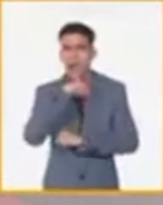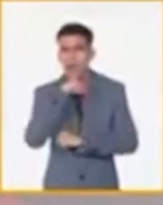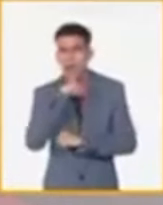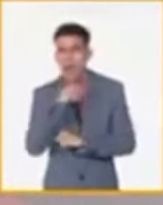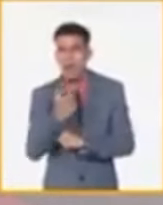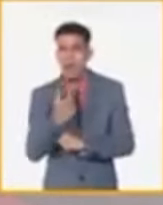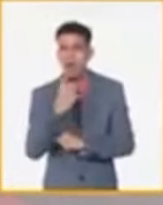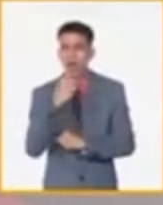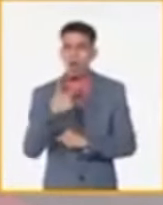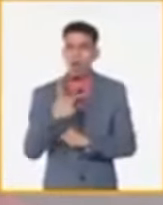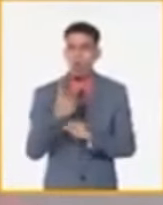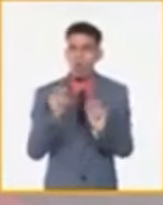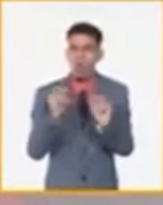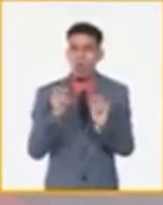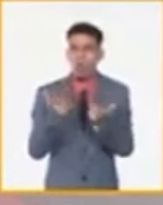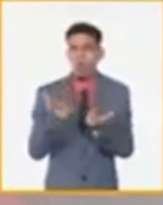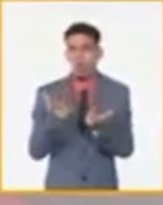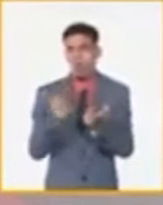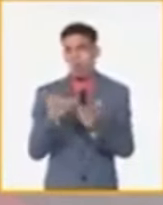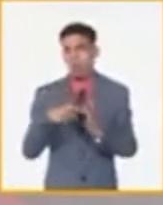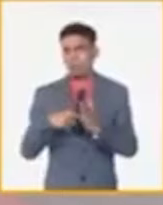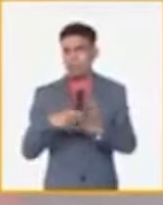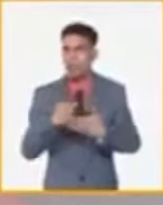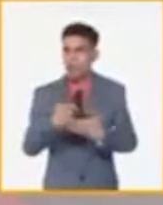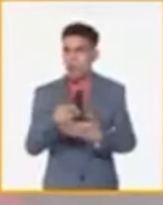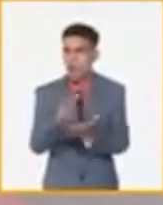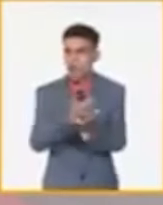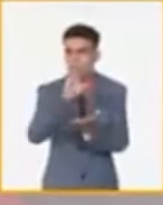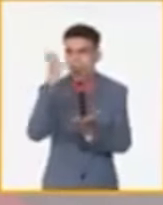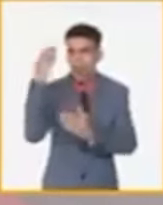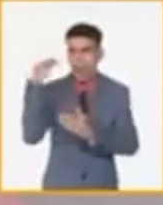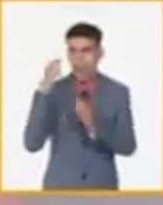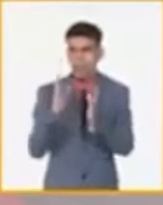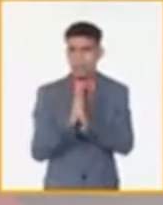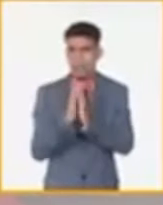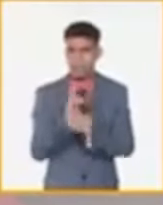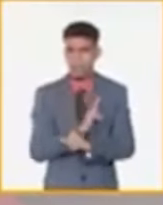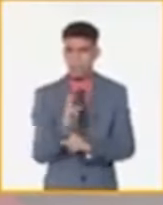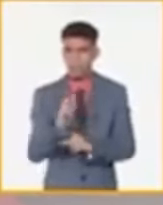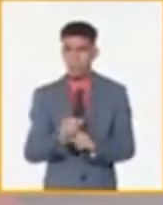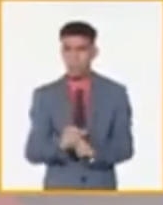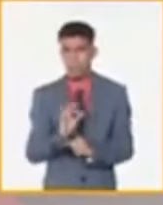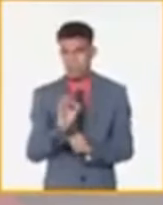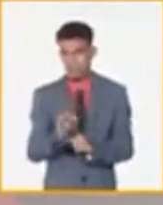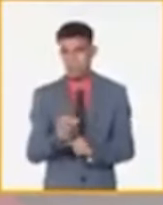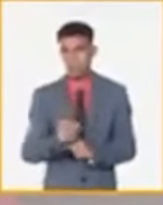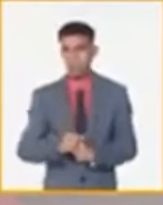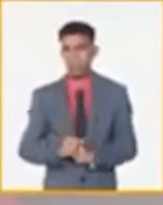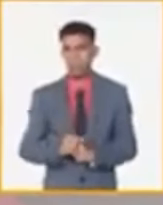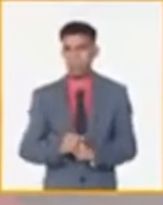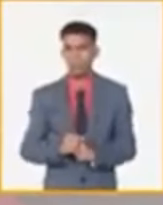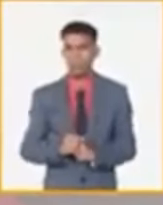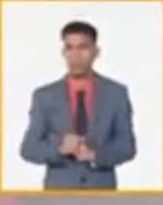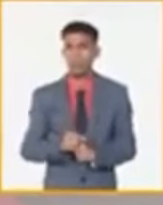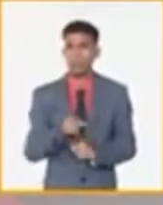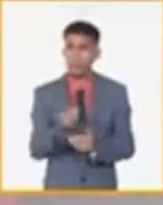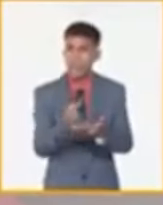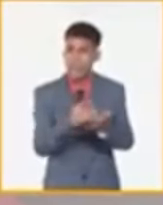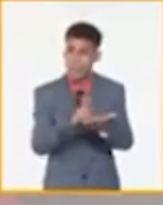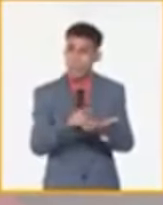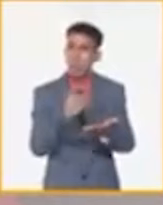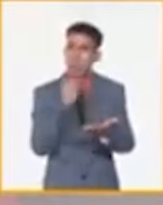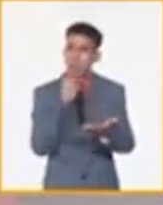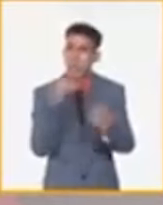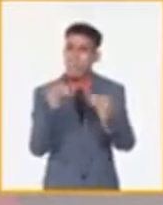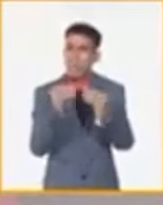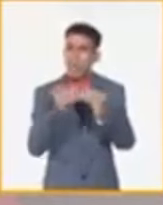reaccion escuela o Liv incluso traído revelaes sobre vida de Fidel que o poblo